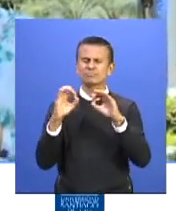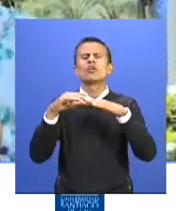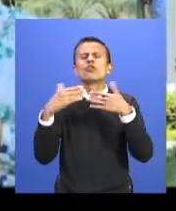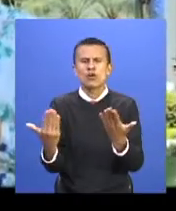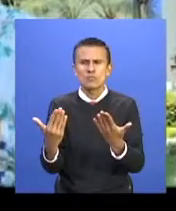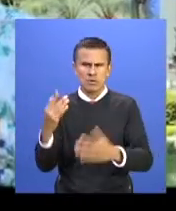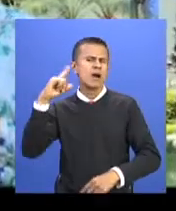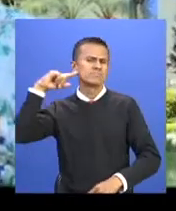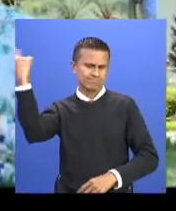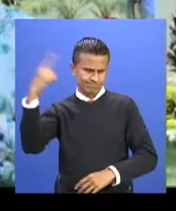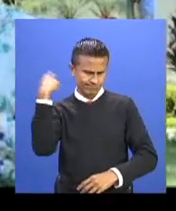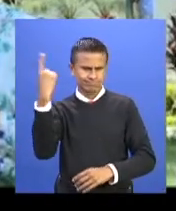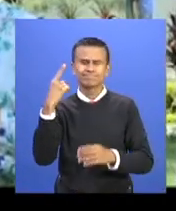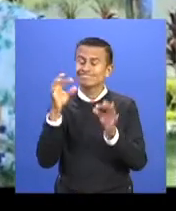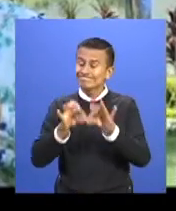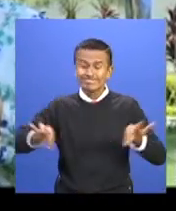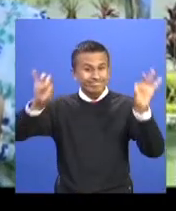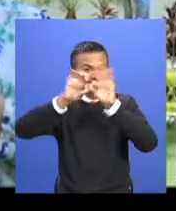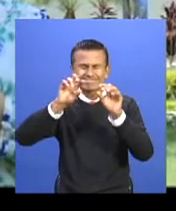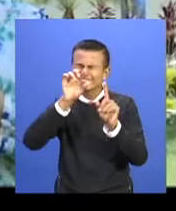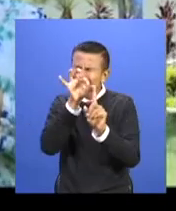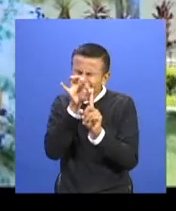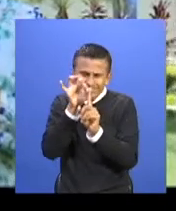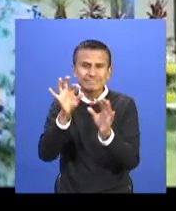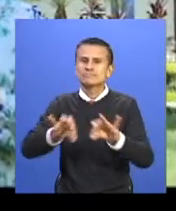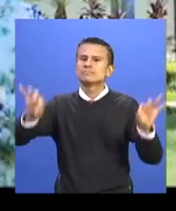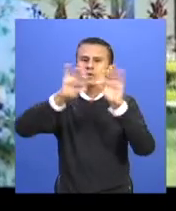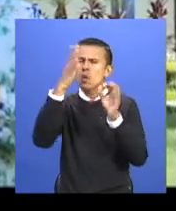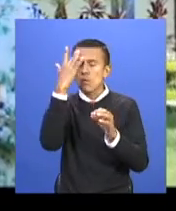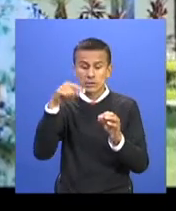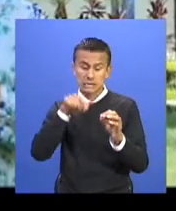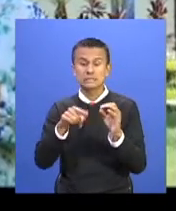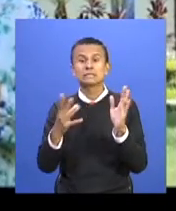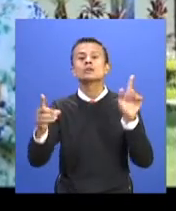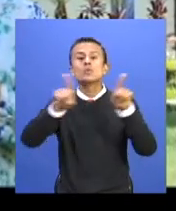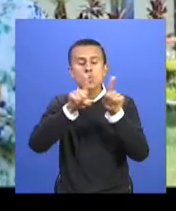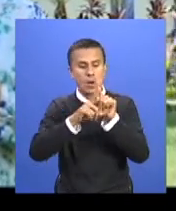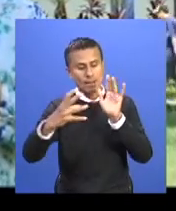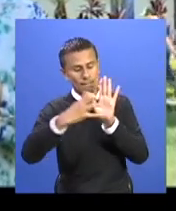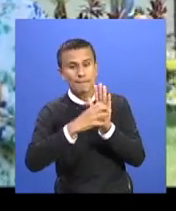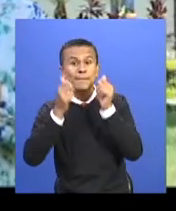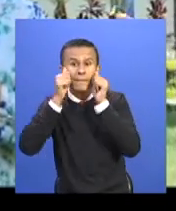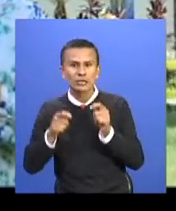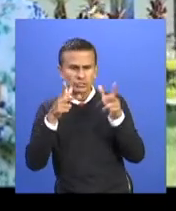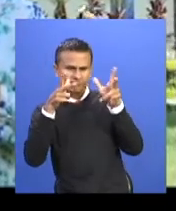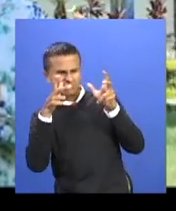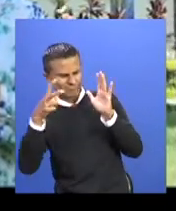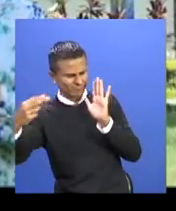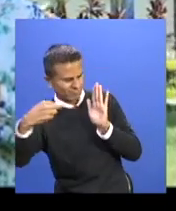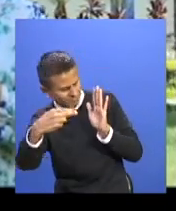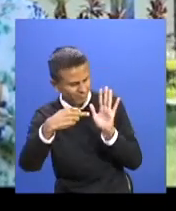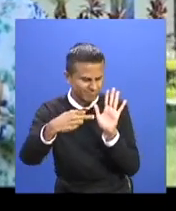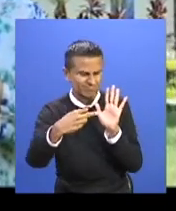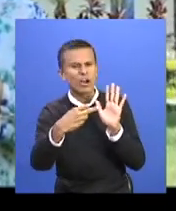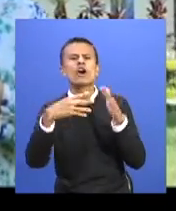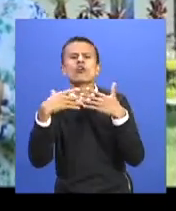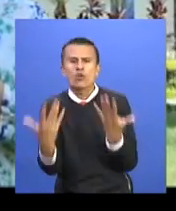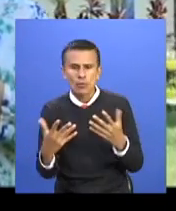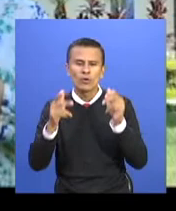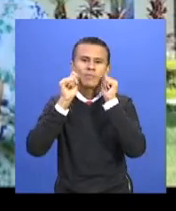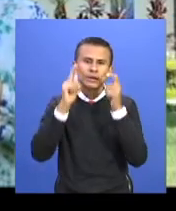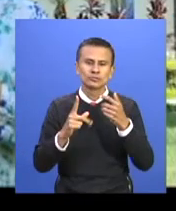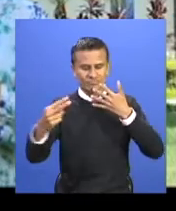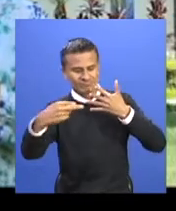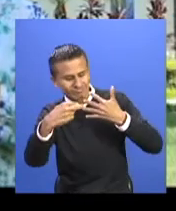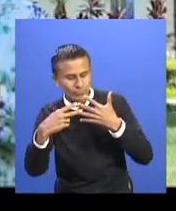las organizaciones este tema es un punto importante al generar valor en las percepciones que se tienen sobre la empresa y los